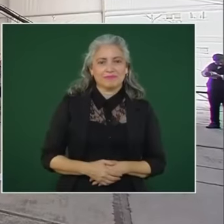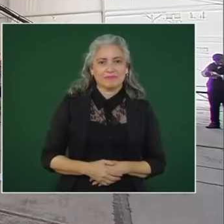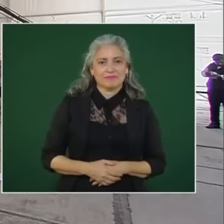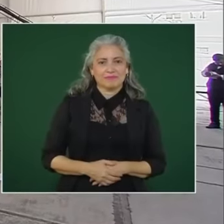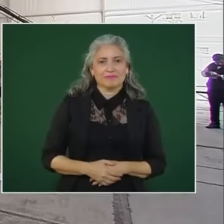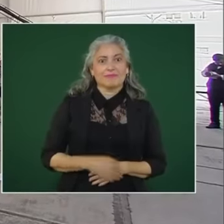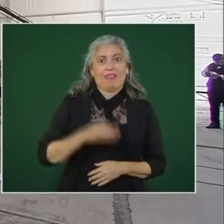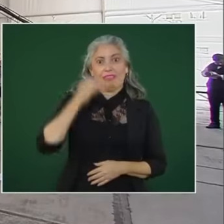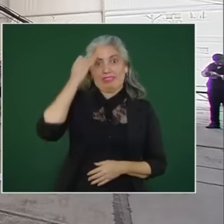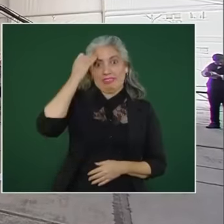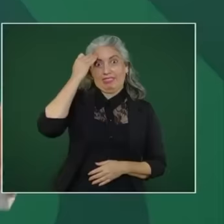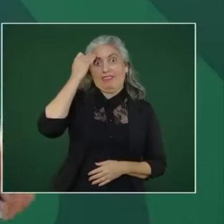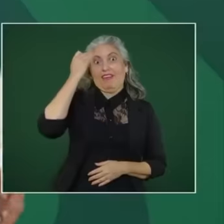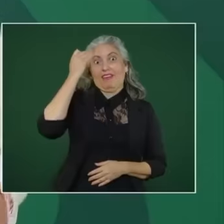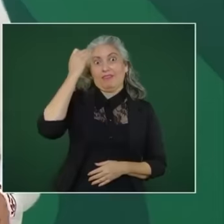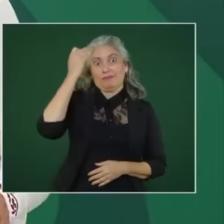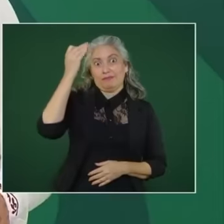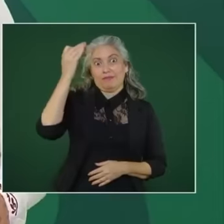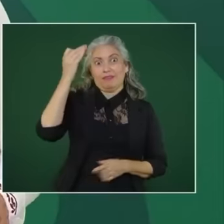Tiempo.